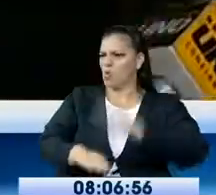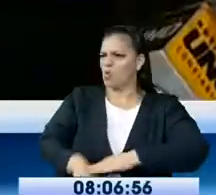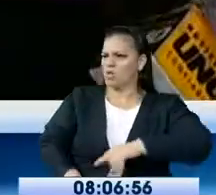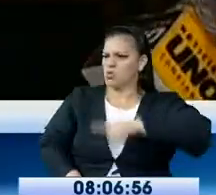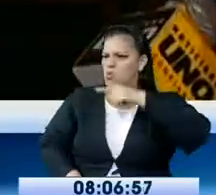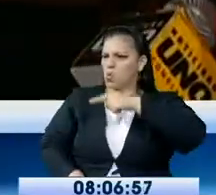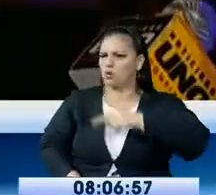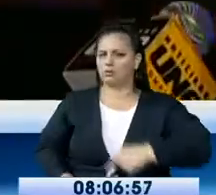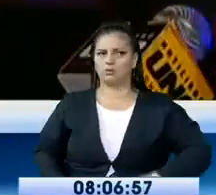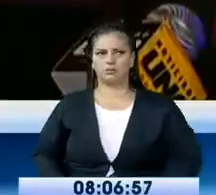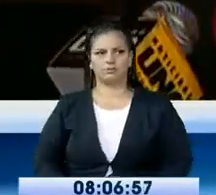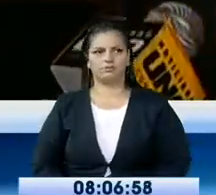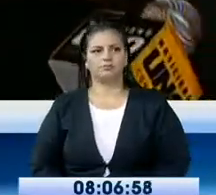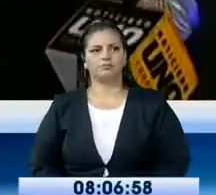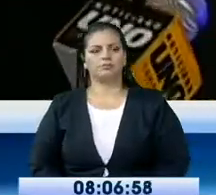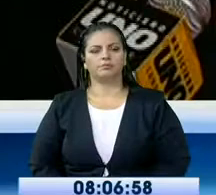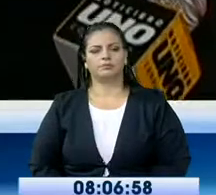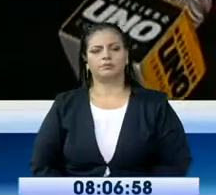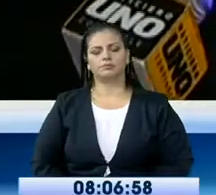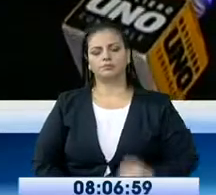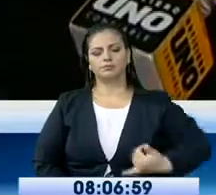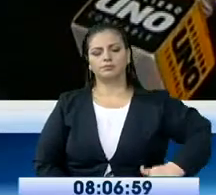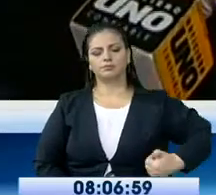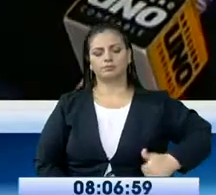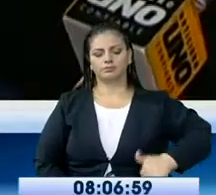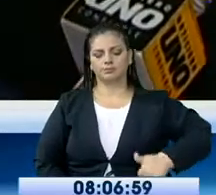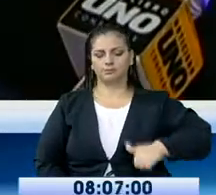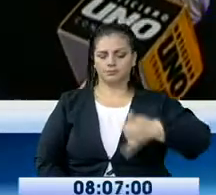Y me llaman que las han accidentado.